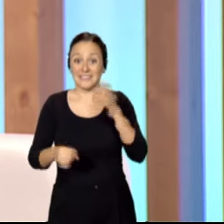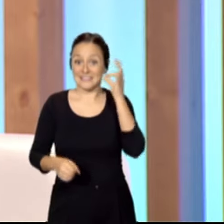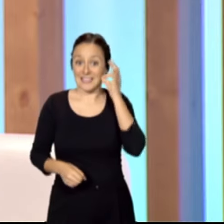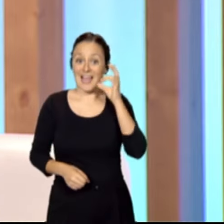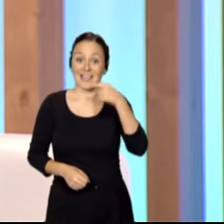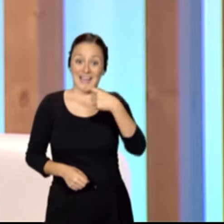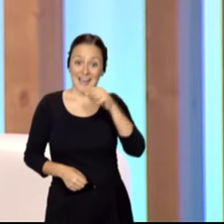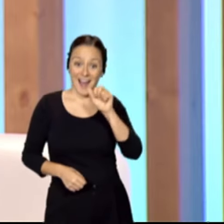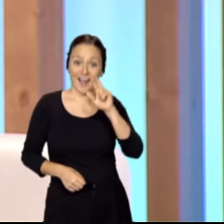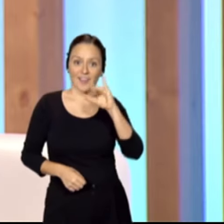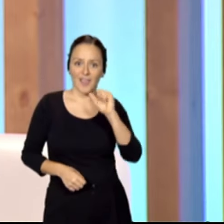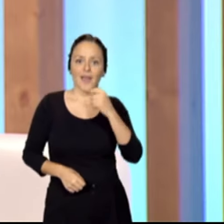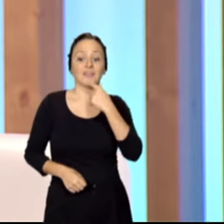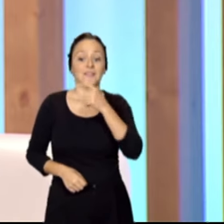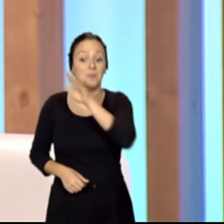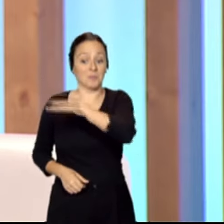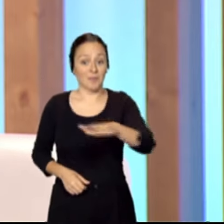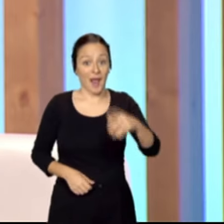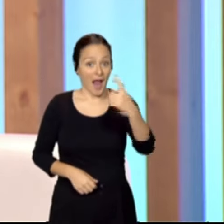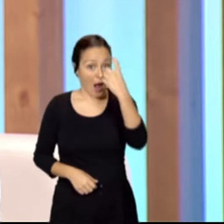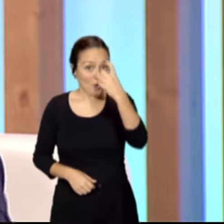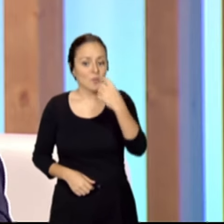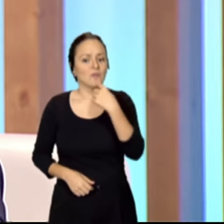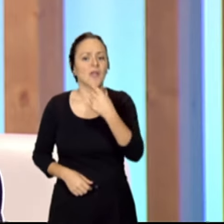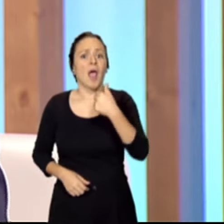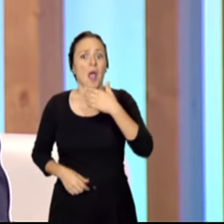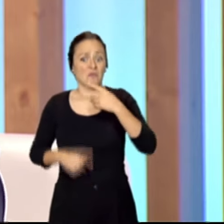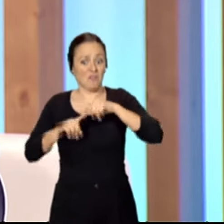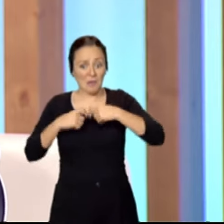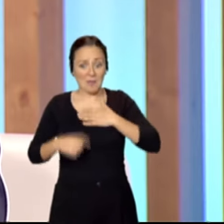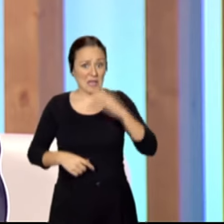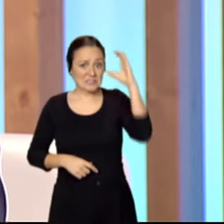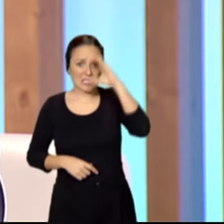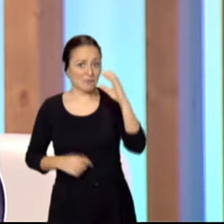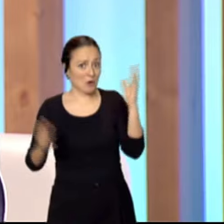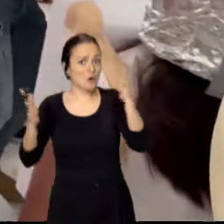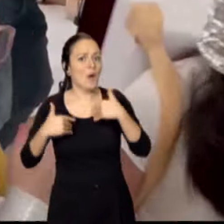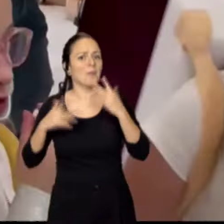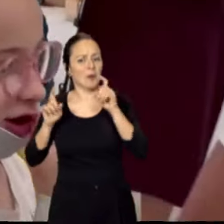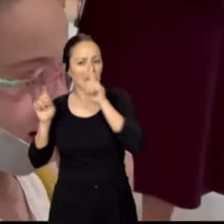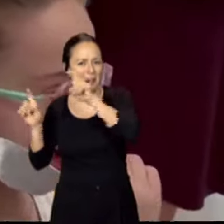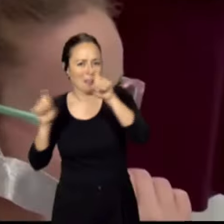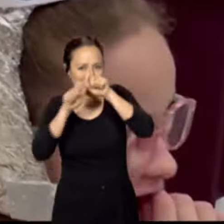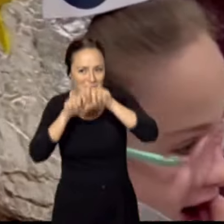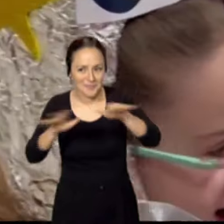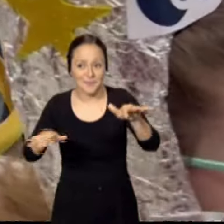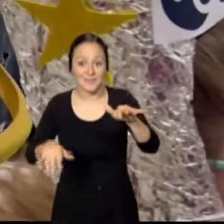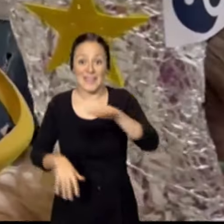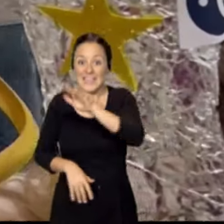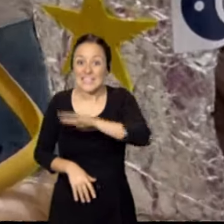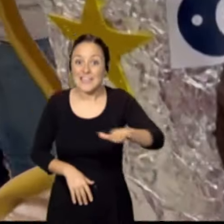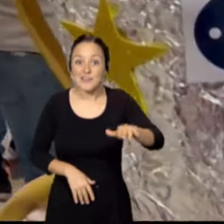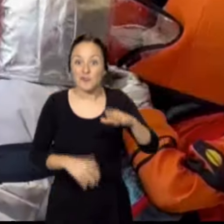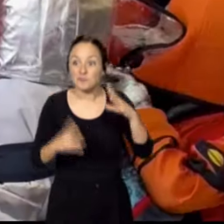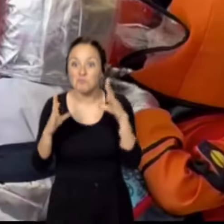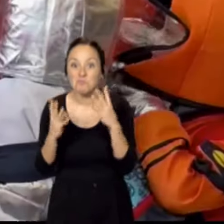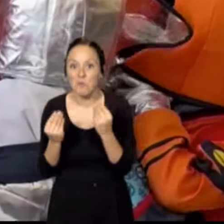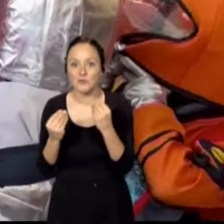experiencia asegura que en su familia no hay científicos como ella muchos menores sueñan con ser